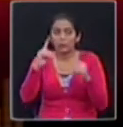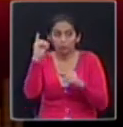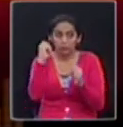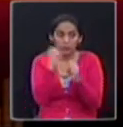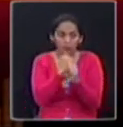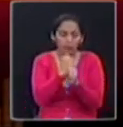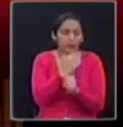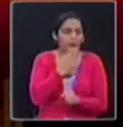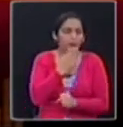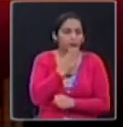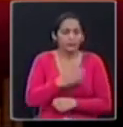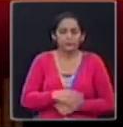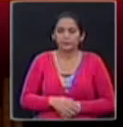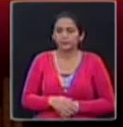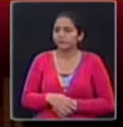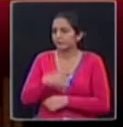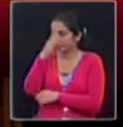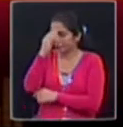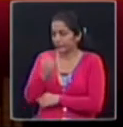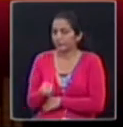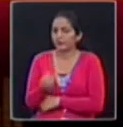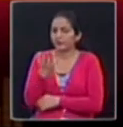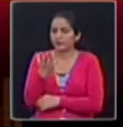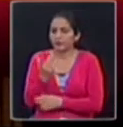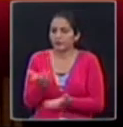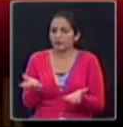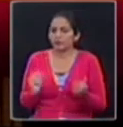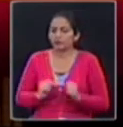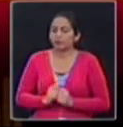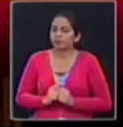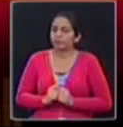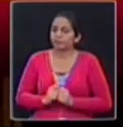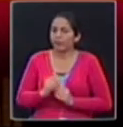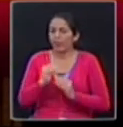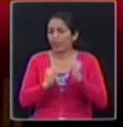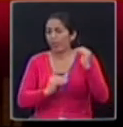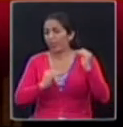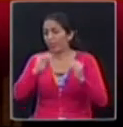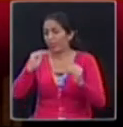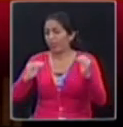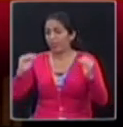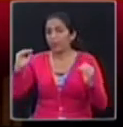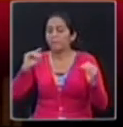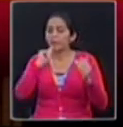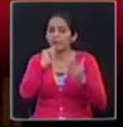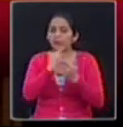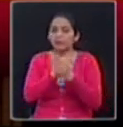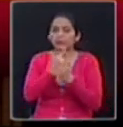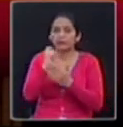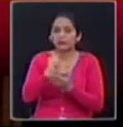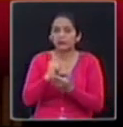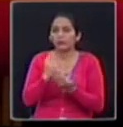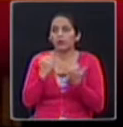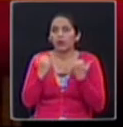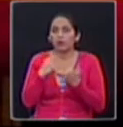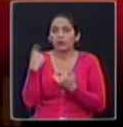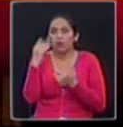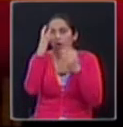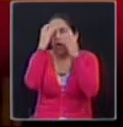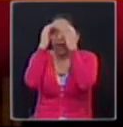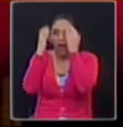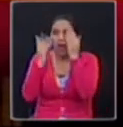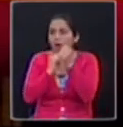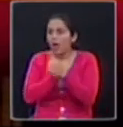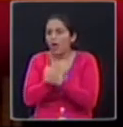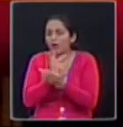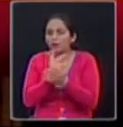Sí, buenos días. Lo que se ha dicho es real, hay desigualdades, el panorama no es el mejor, pero no estamos preocupados, estamos ocupados. Yo